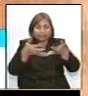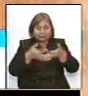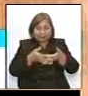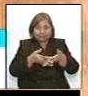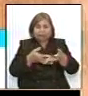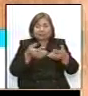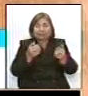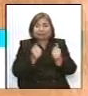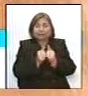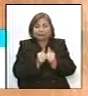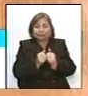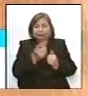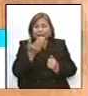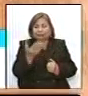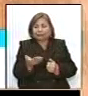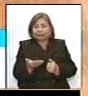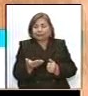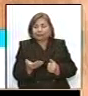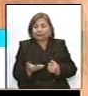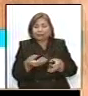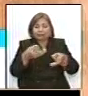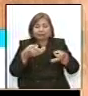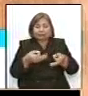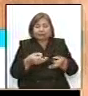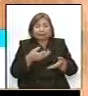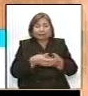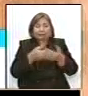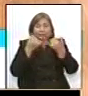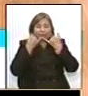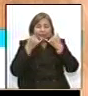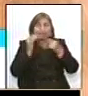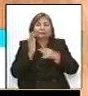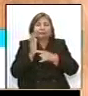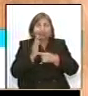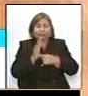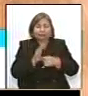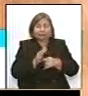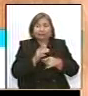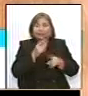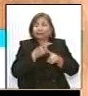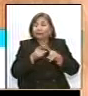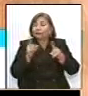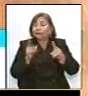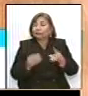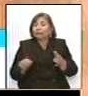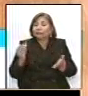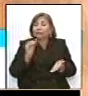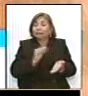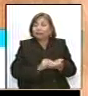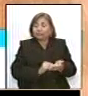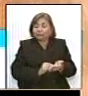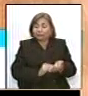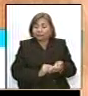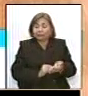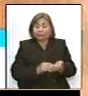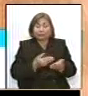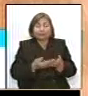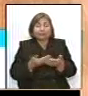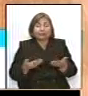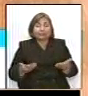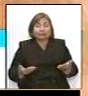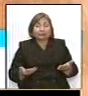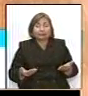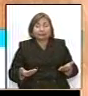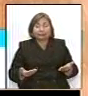estaba consignado en el informe de representación. Pero además también quisimos hacer el